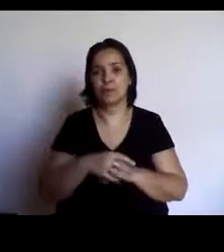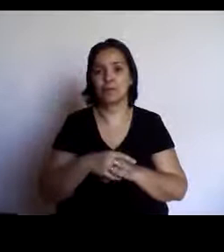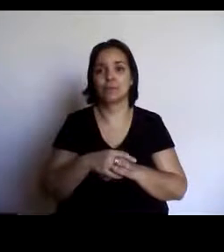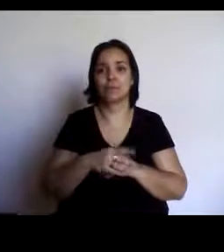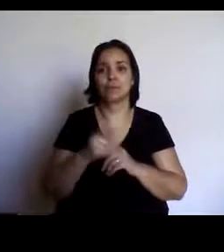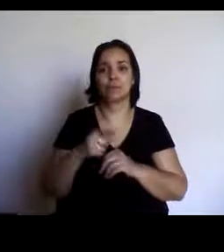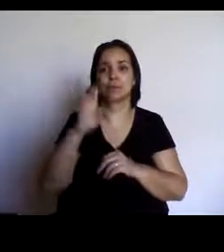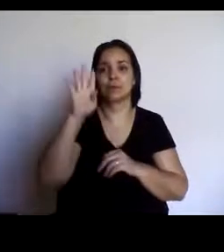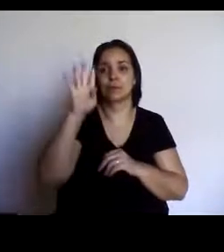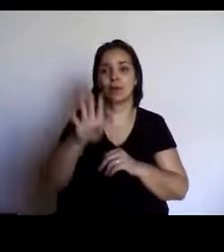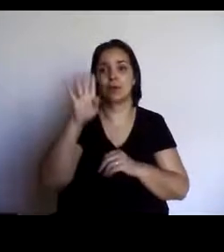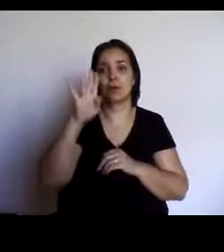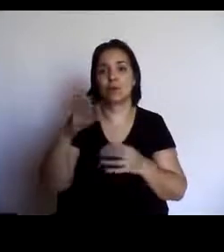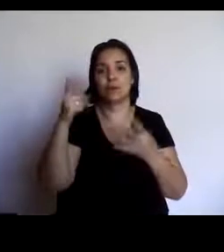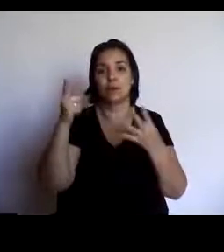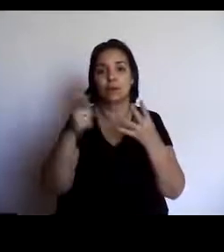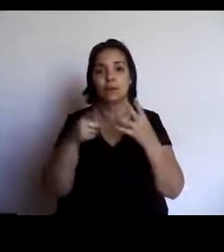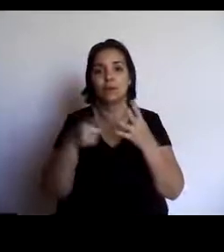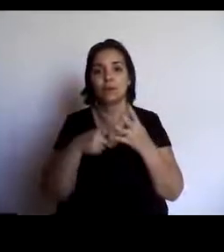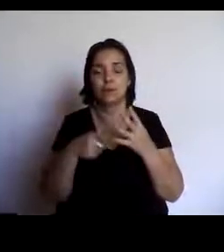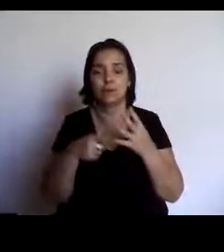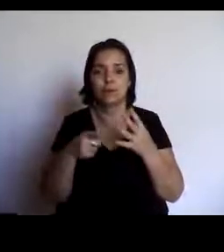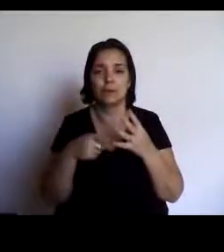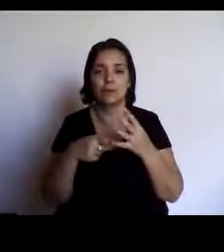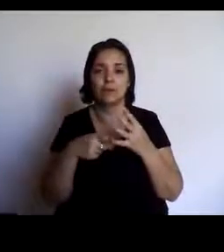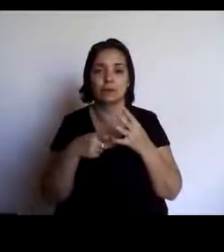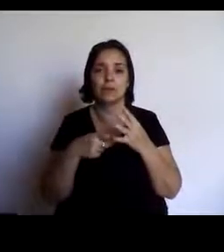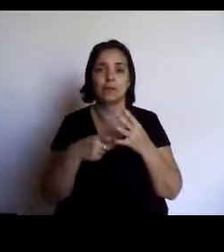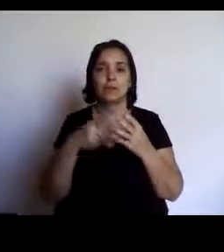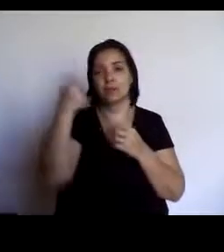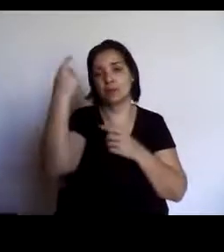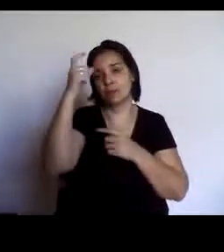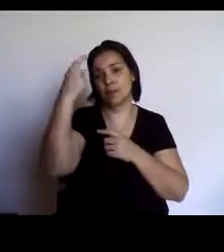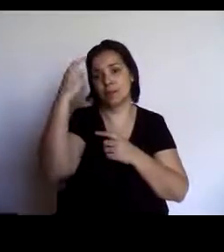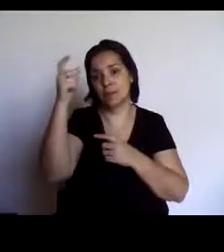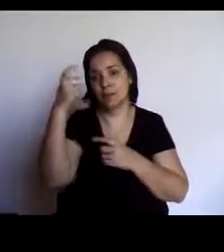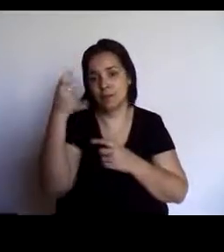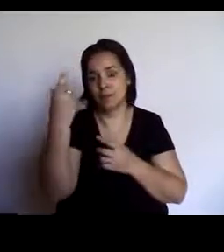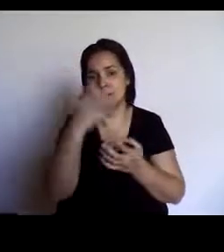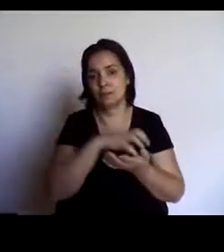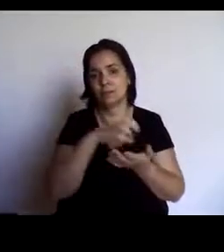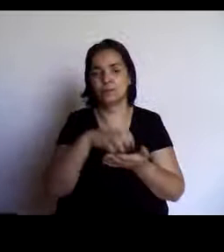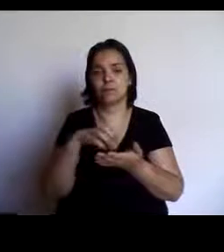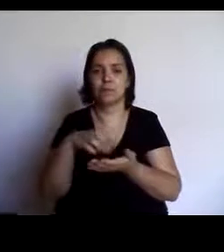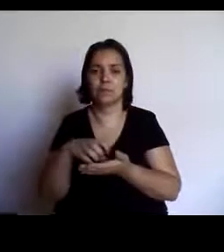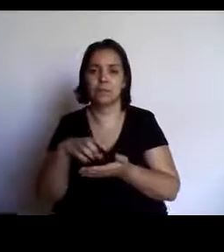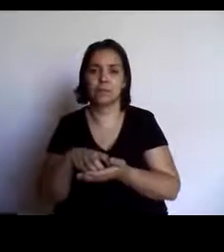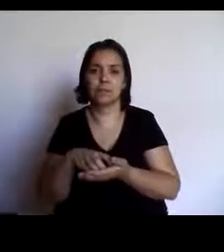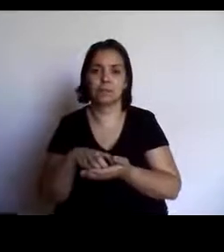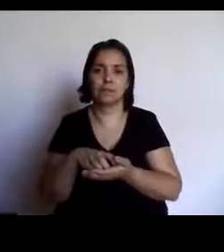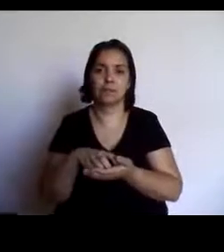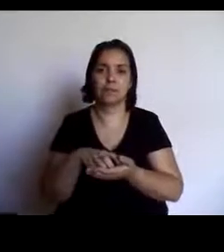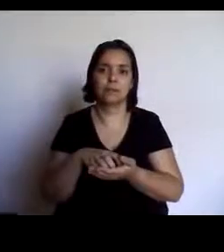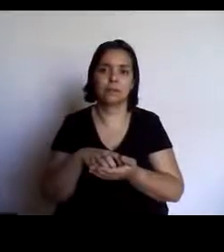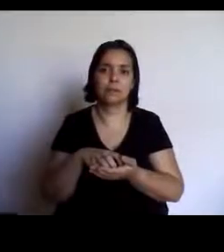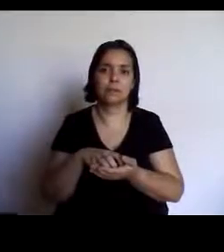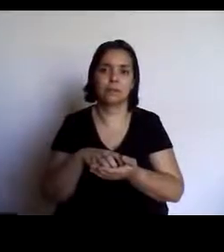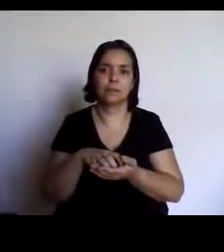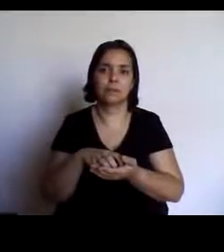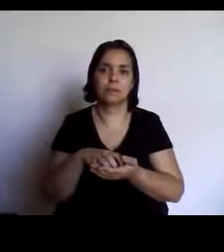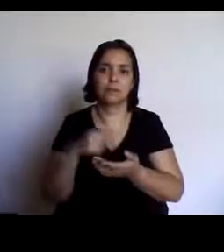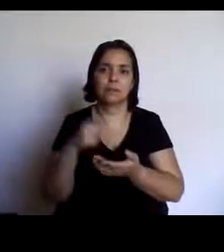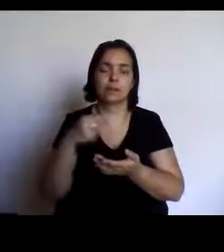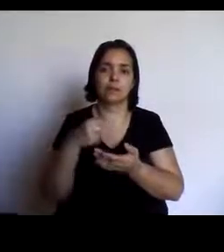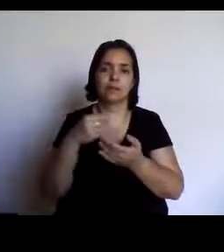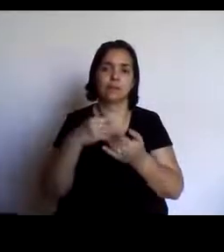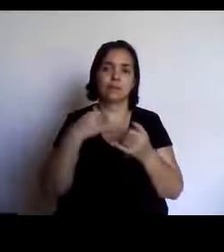cuarto eje es el diseño y participación de fondos estructurales. Es justo en la línea que